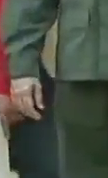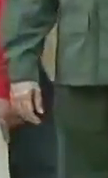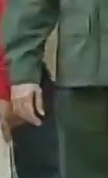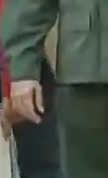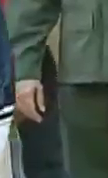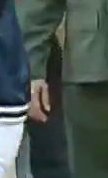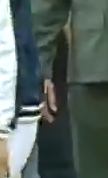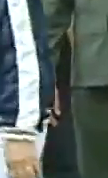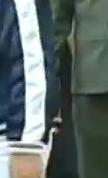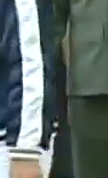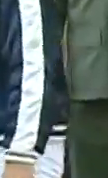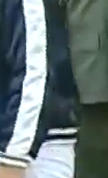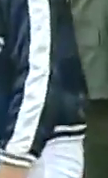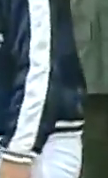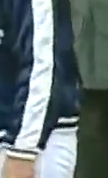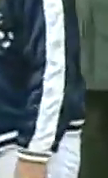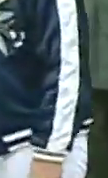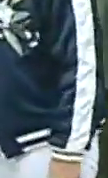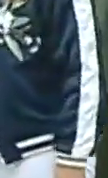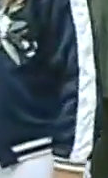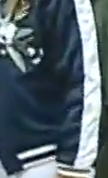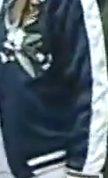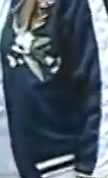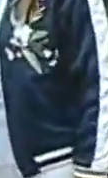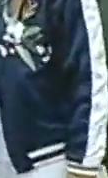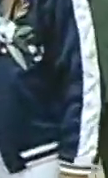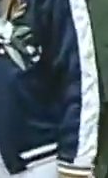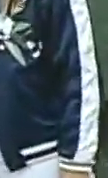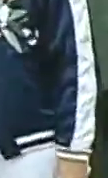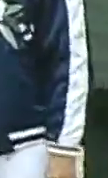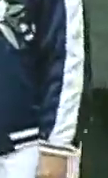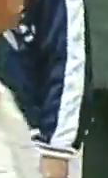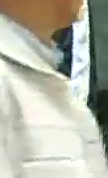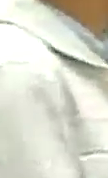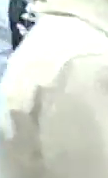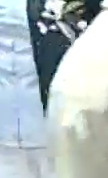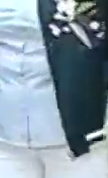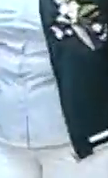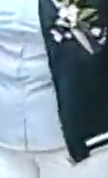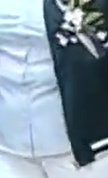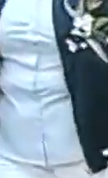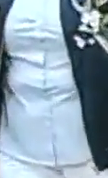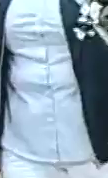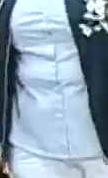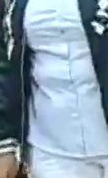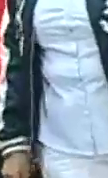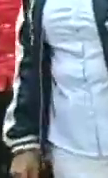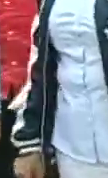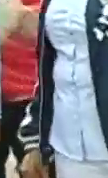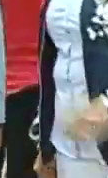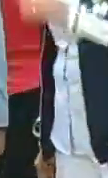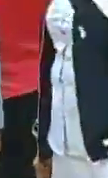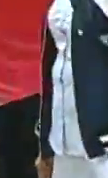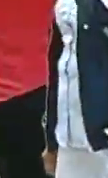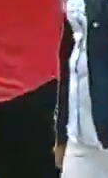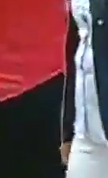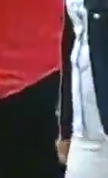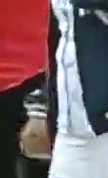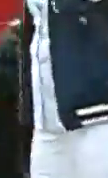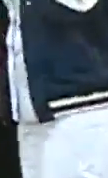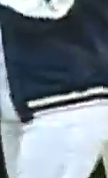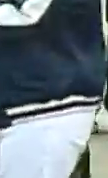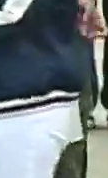Ciudad Capital, el presidente de la República, Nicolás Maduro Moros, incorporándose a esta segunda jornada de la recolección